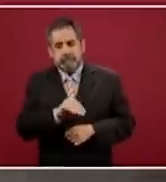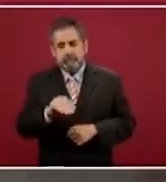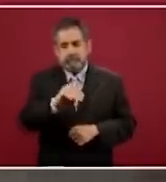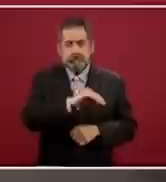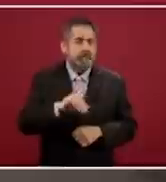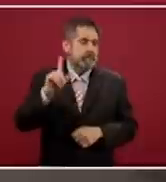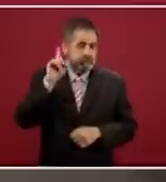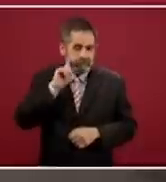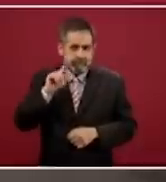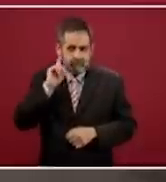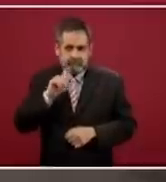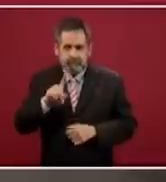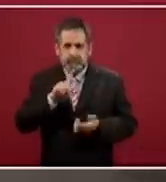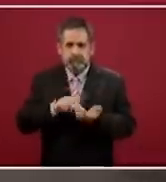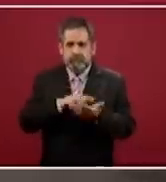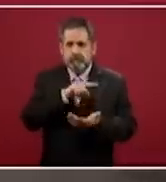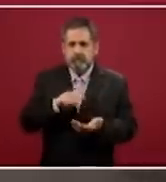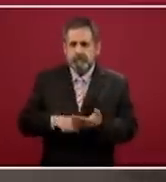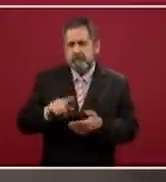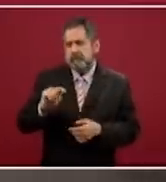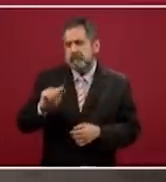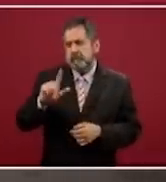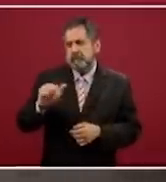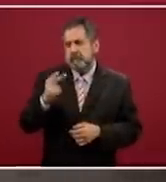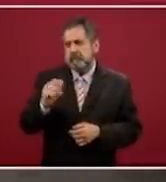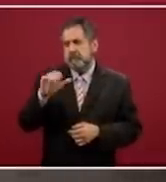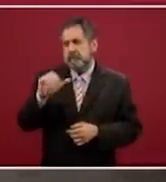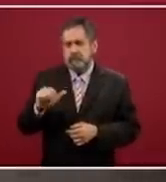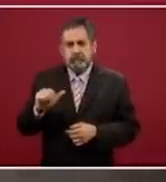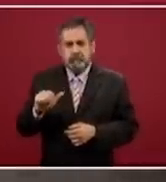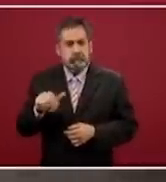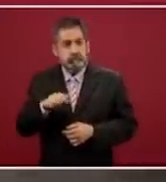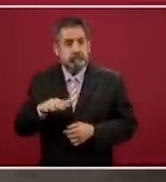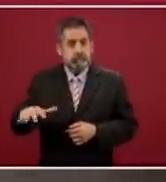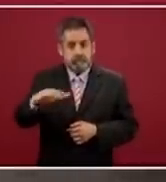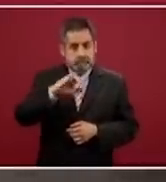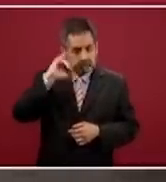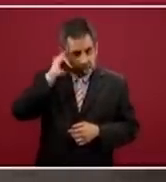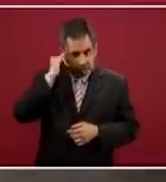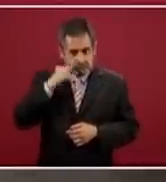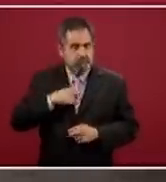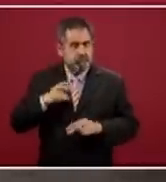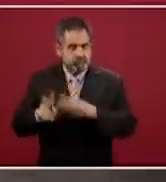mañana en Xochis, La Huaca, zona indígena,